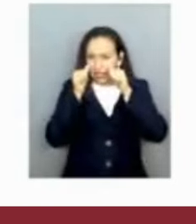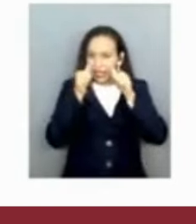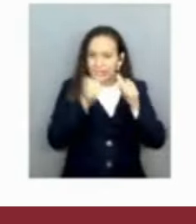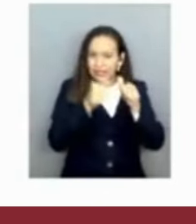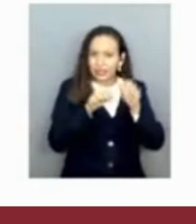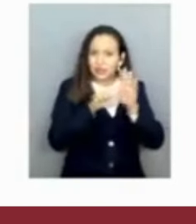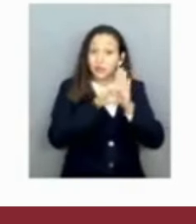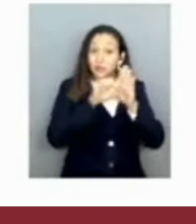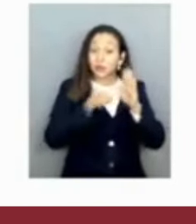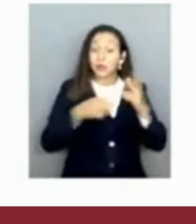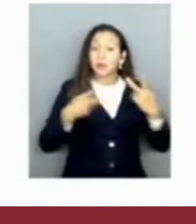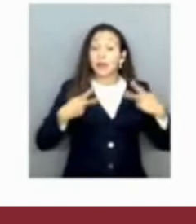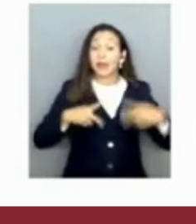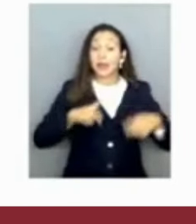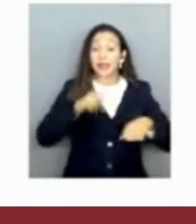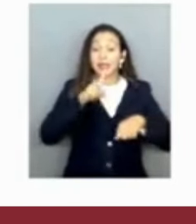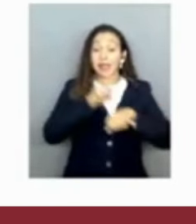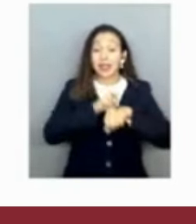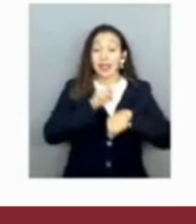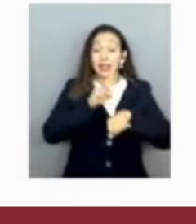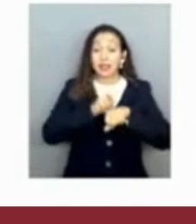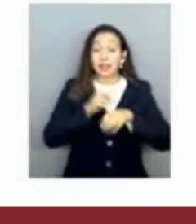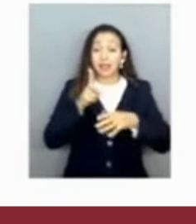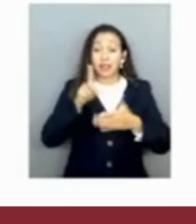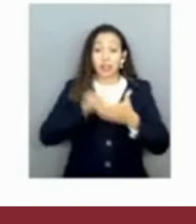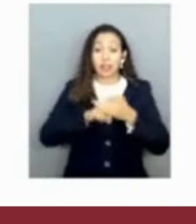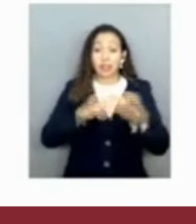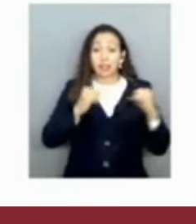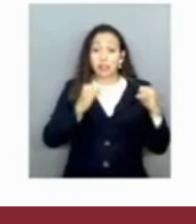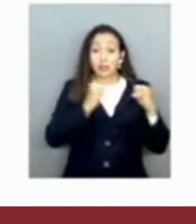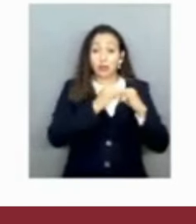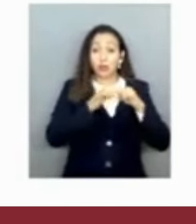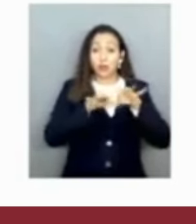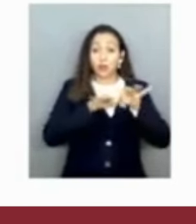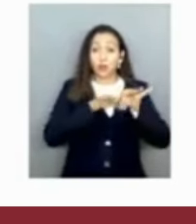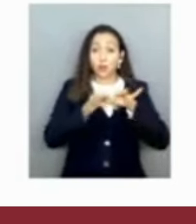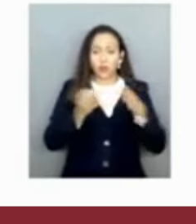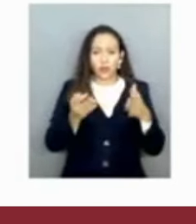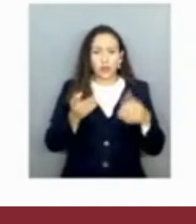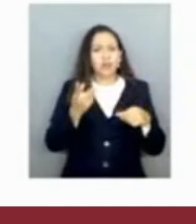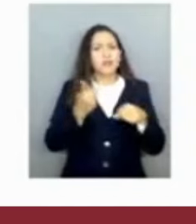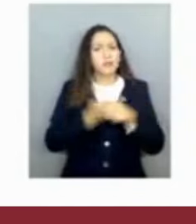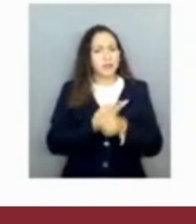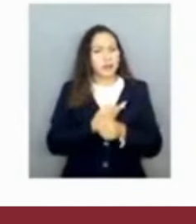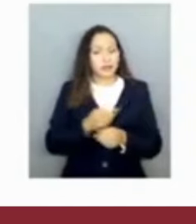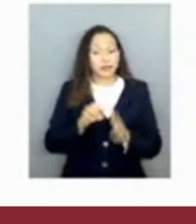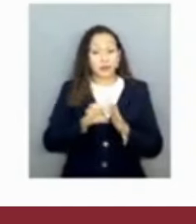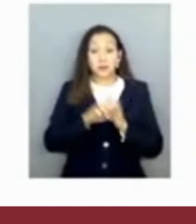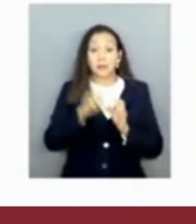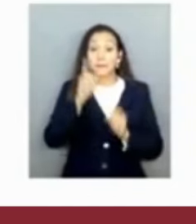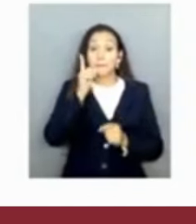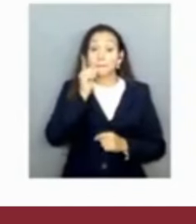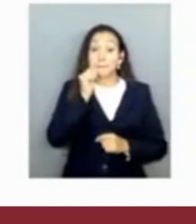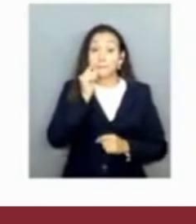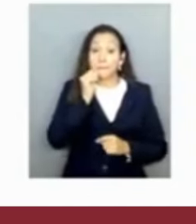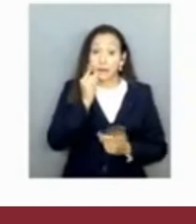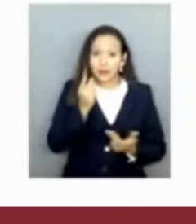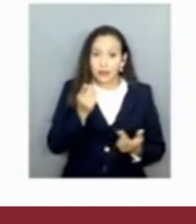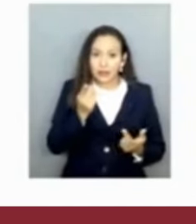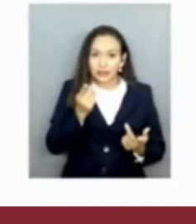sesiones Aunque aclaró que la declaración oficial de cierre se hará efectiva el lunes 15 de julio para cumplir con las